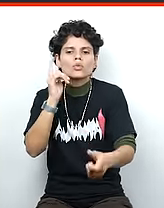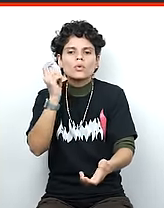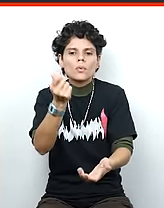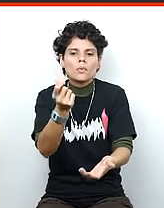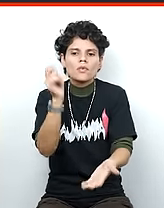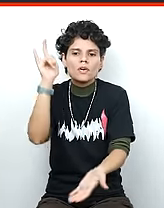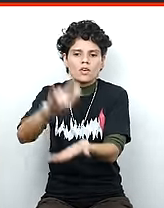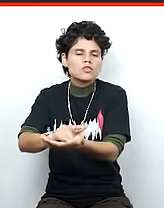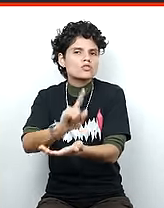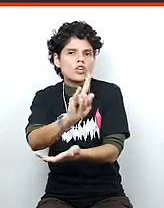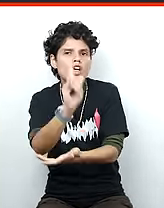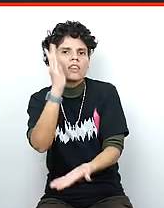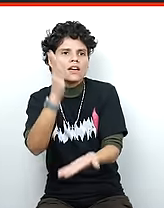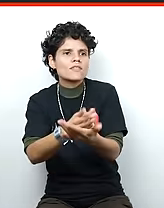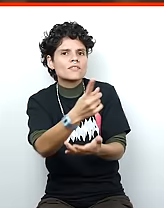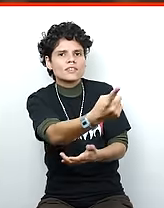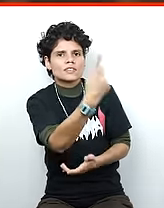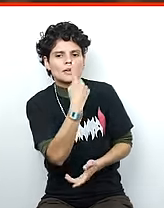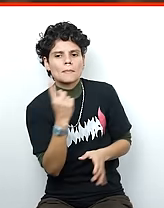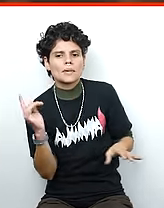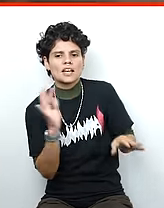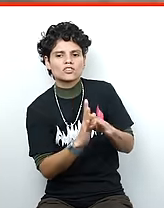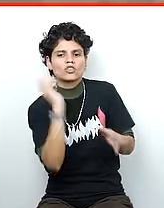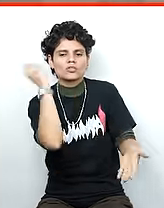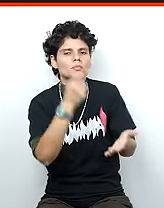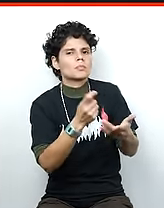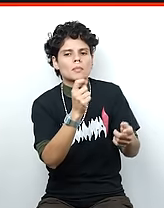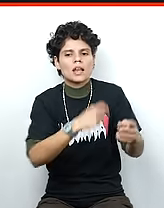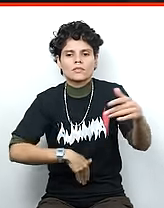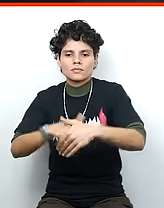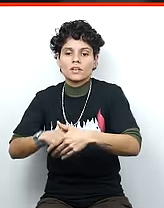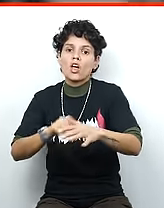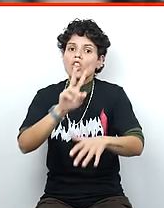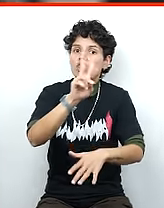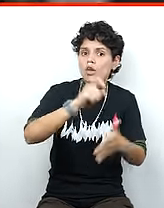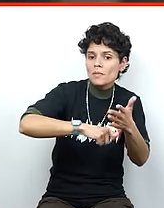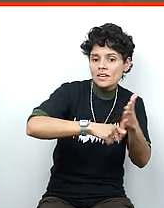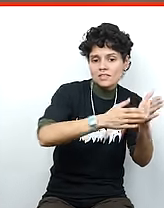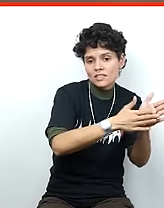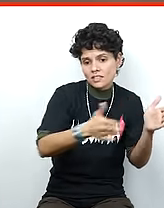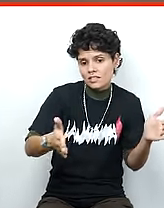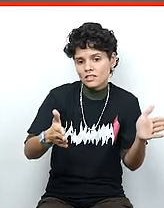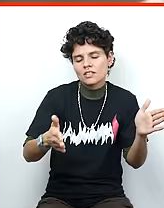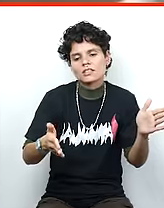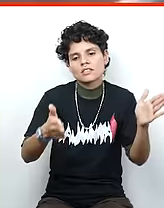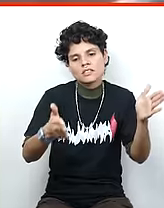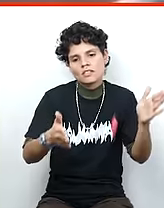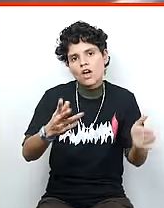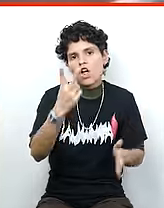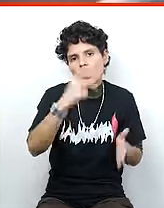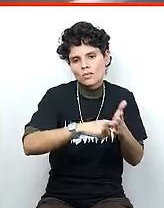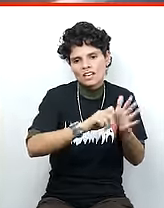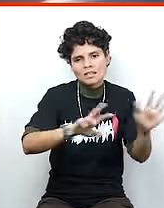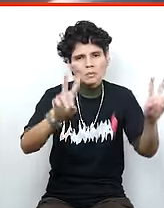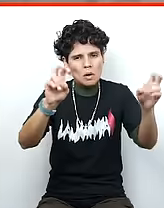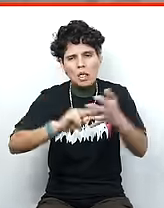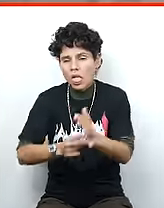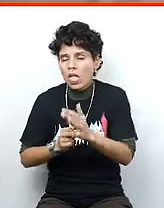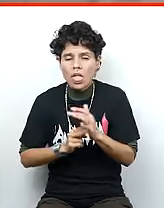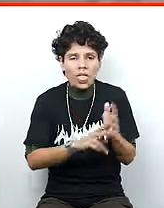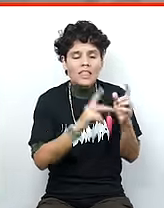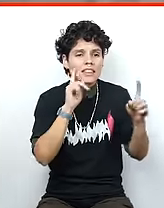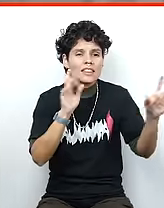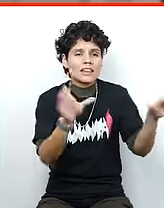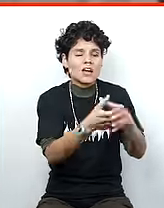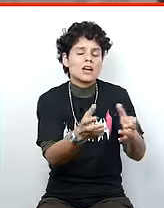vuelo, sino que tenés que esperar que venga migración y te deporte. ¿Y cuánto estuviste preso ahí? Allá estuve dos meses y medio por ahí, con la guada de migración. ¿Y de ahí